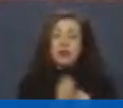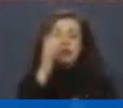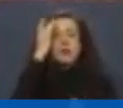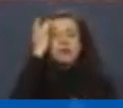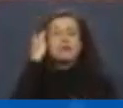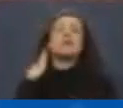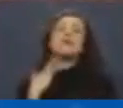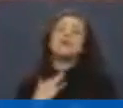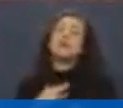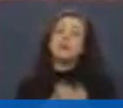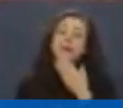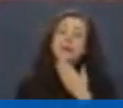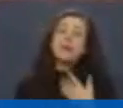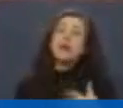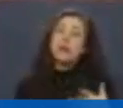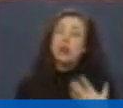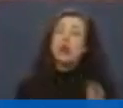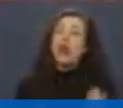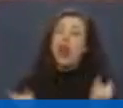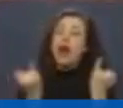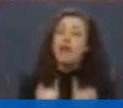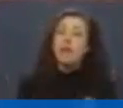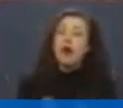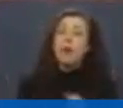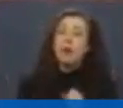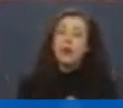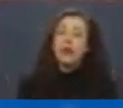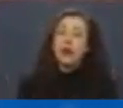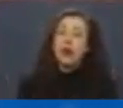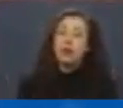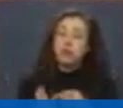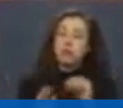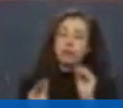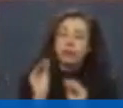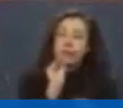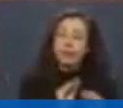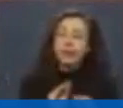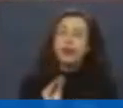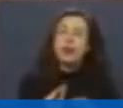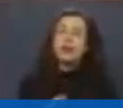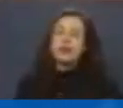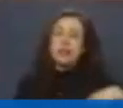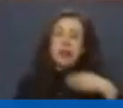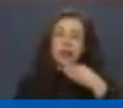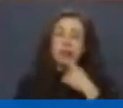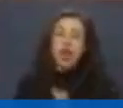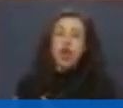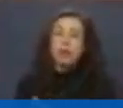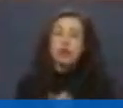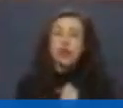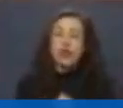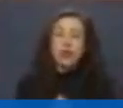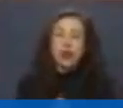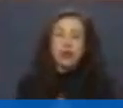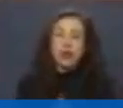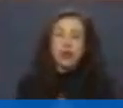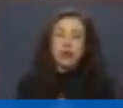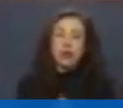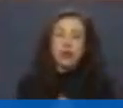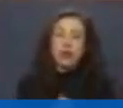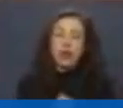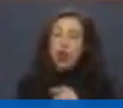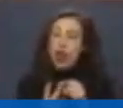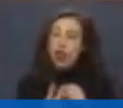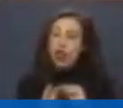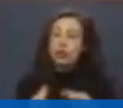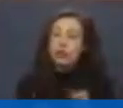ánimo con que se trabajó este proyecto en el Senado y en las respectivas comisiones del trabajo, instancias en